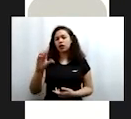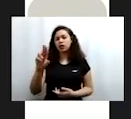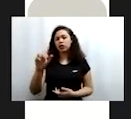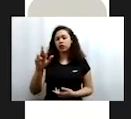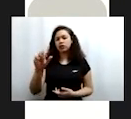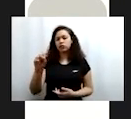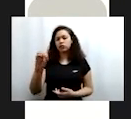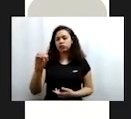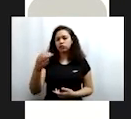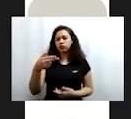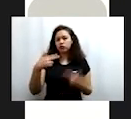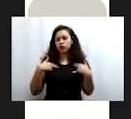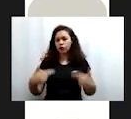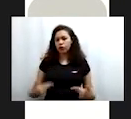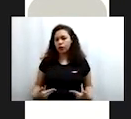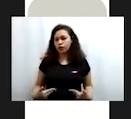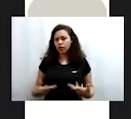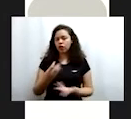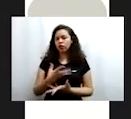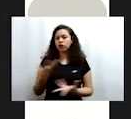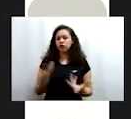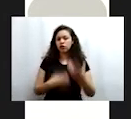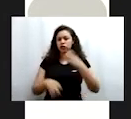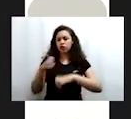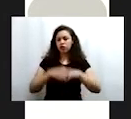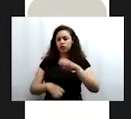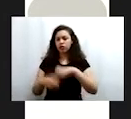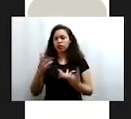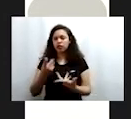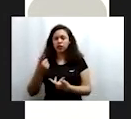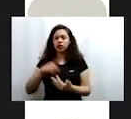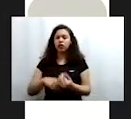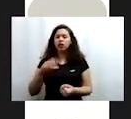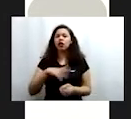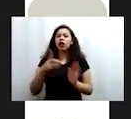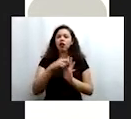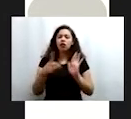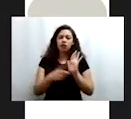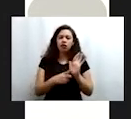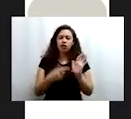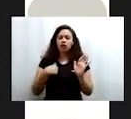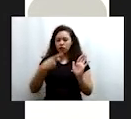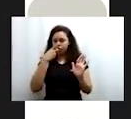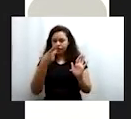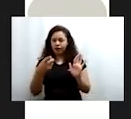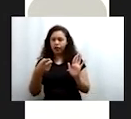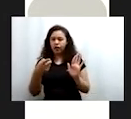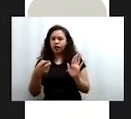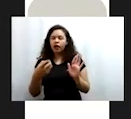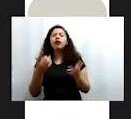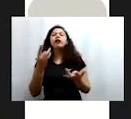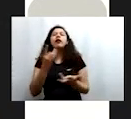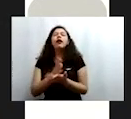a la empresa, que en conjunto contiene todos estos departamentos que acabo de mencionar, no solamente a